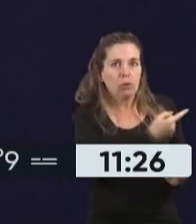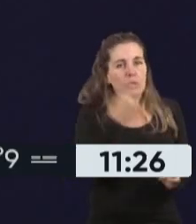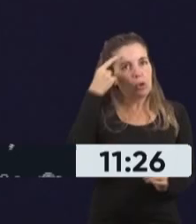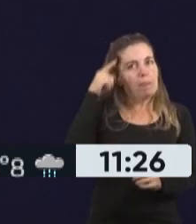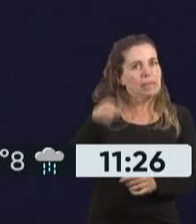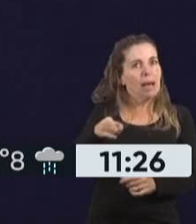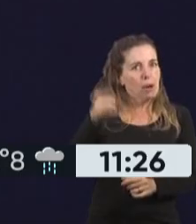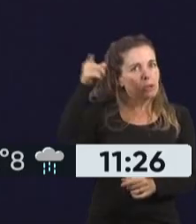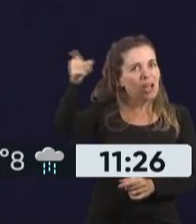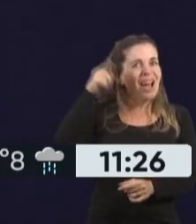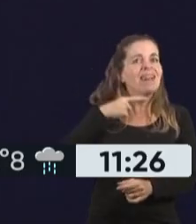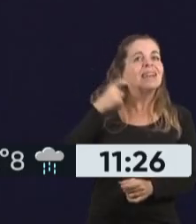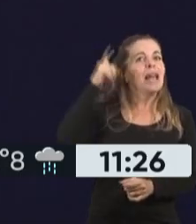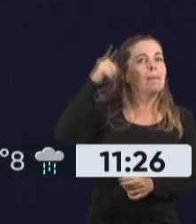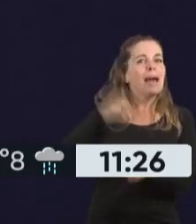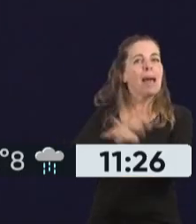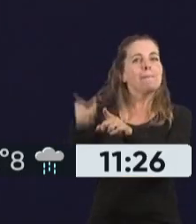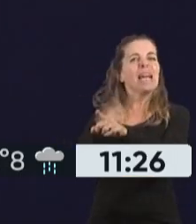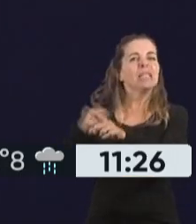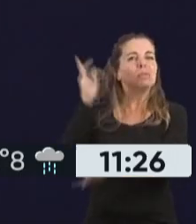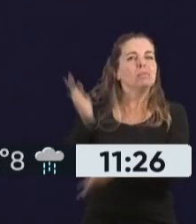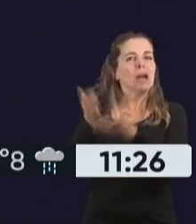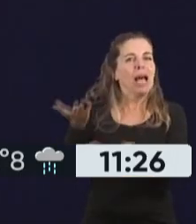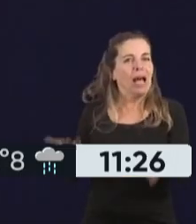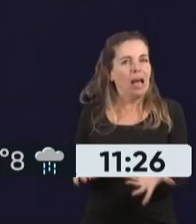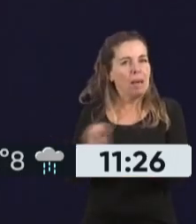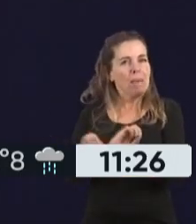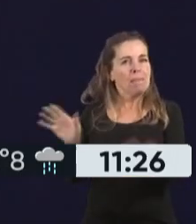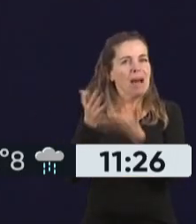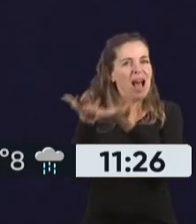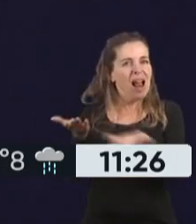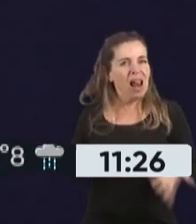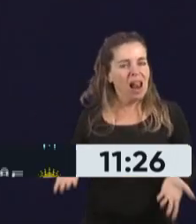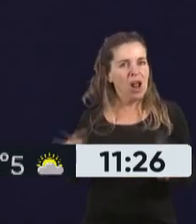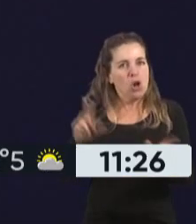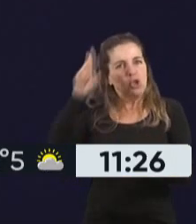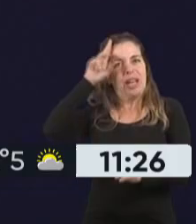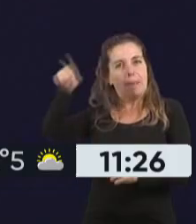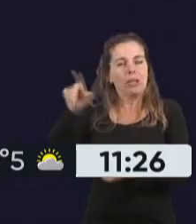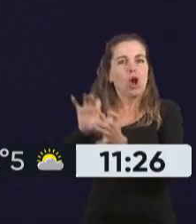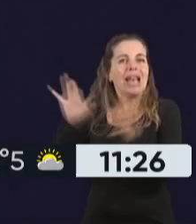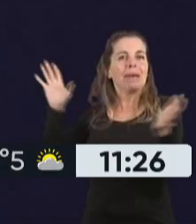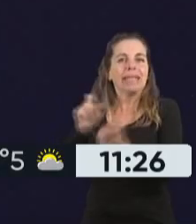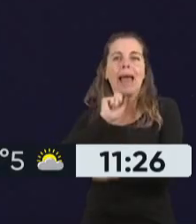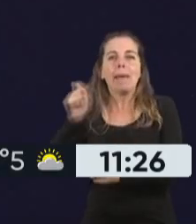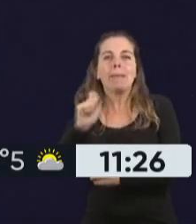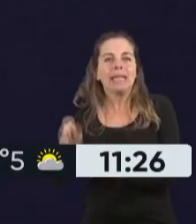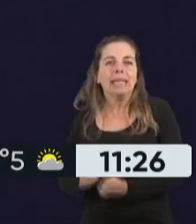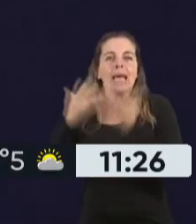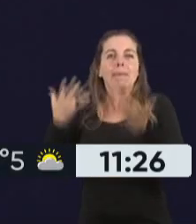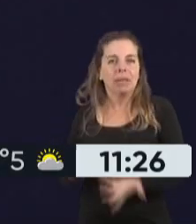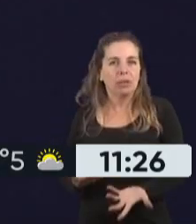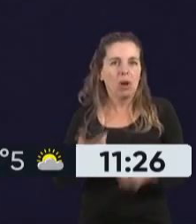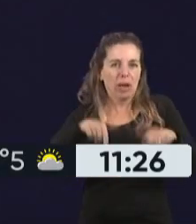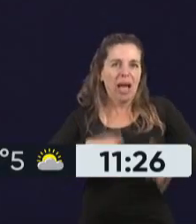sido maltratado y en tal caso no tratado en el marco de la libertad de prensa y de expresión que todos